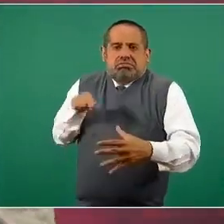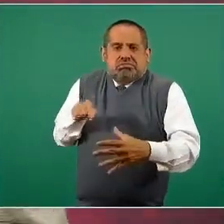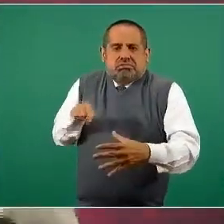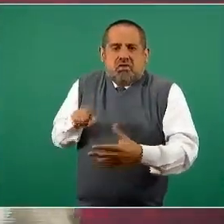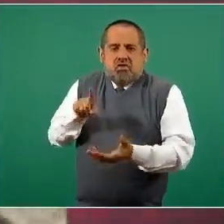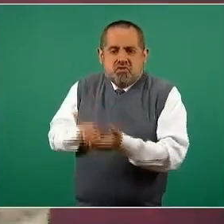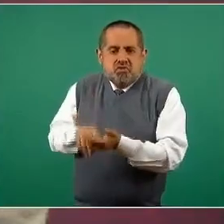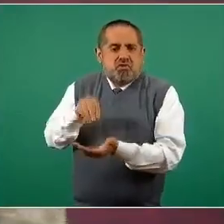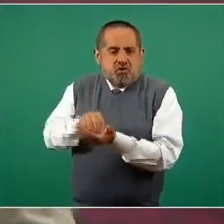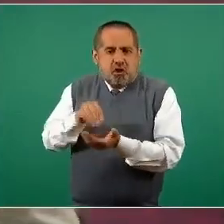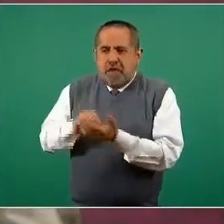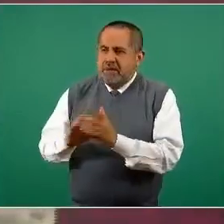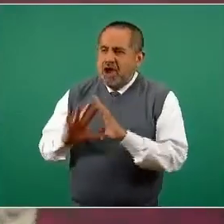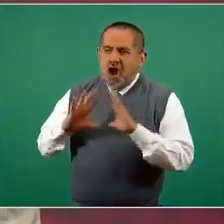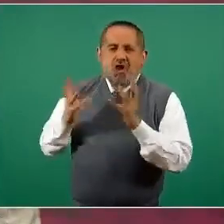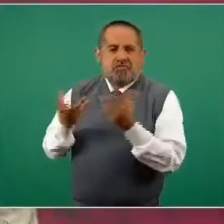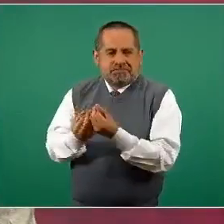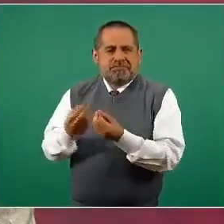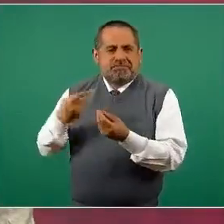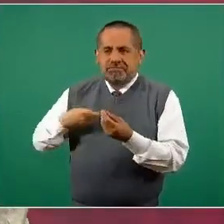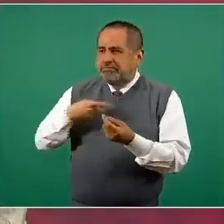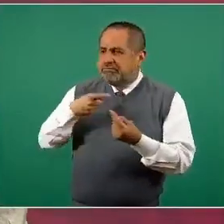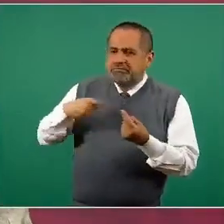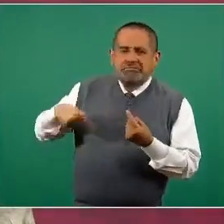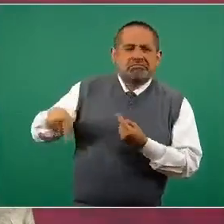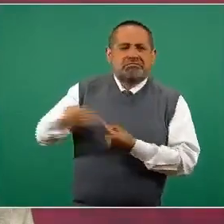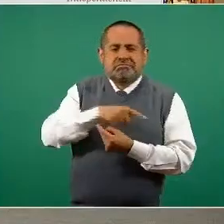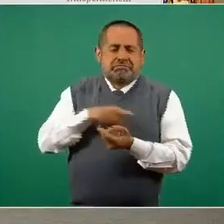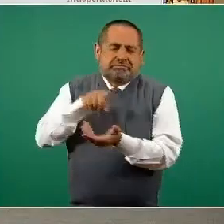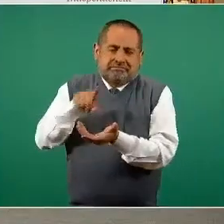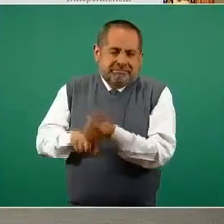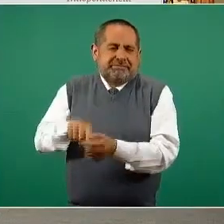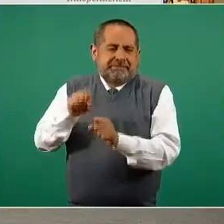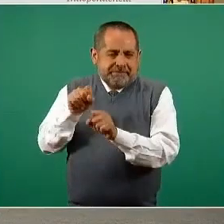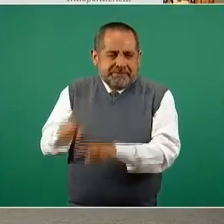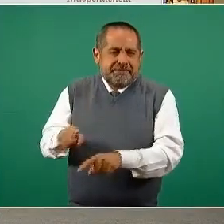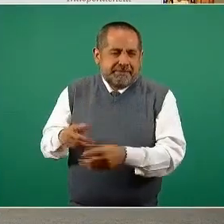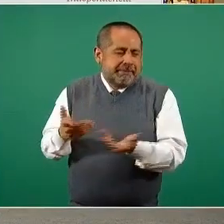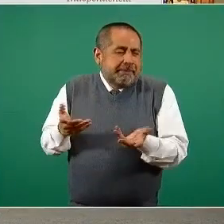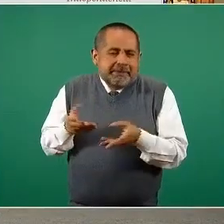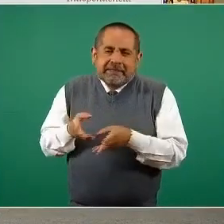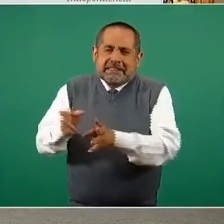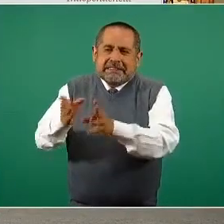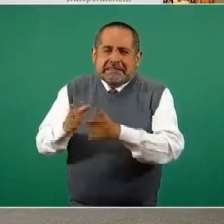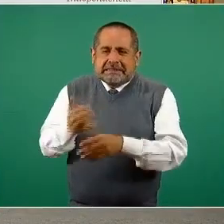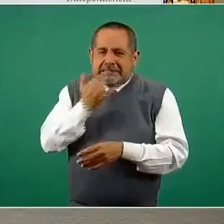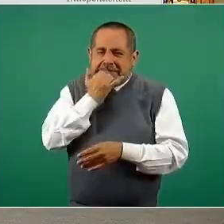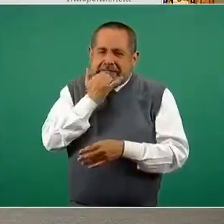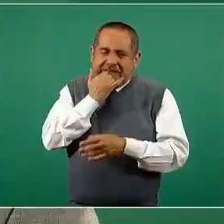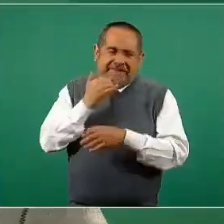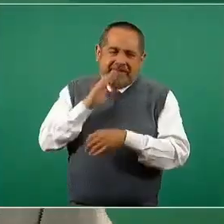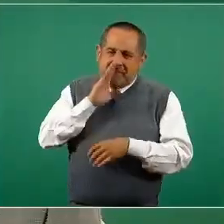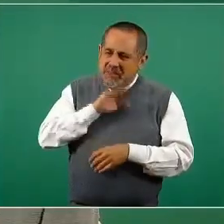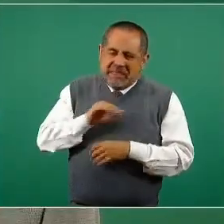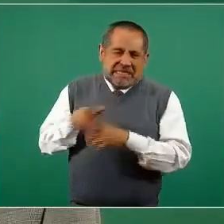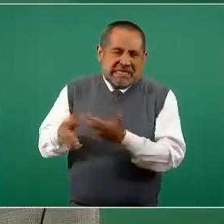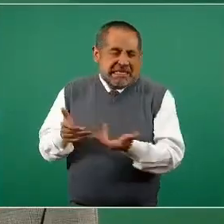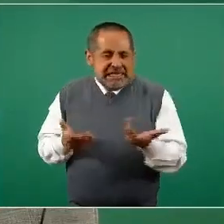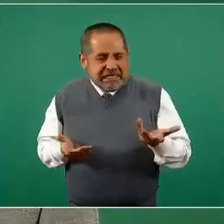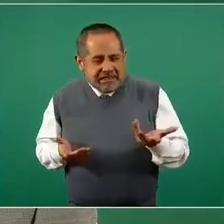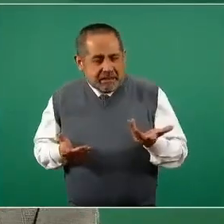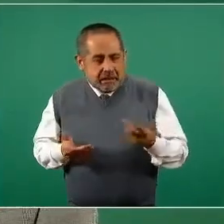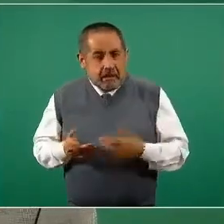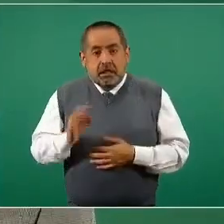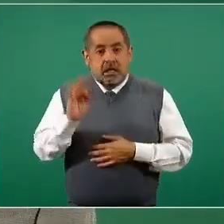el fenómeno colectivo, el fenómeno poblacional, tiene un curso desfavorable. Si cada quien